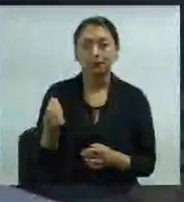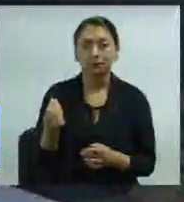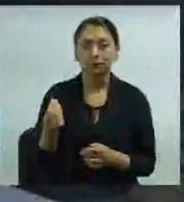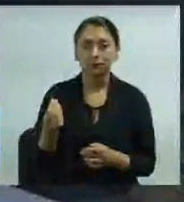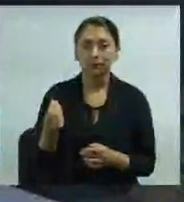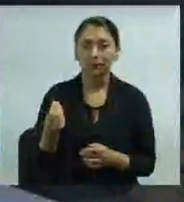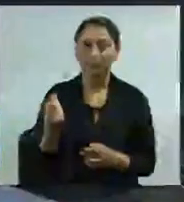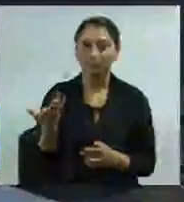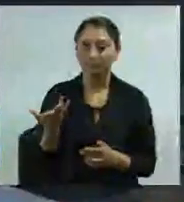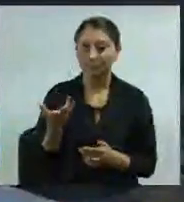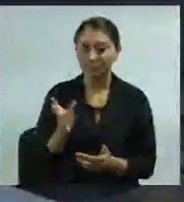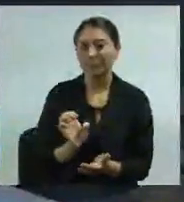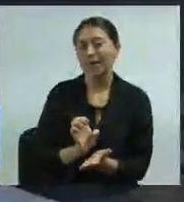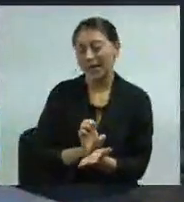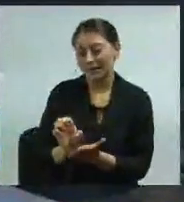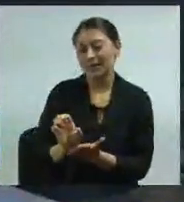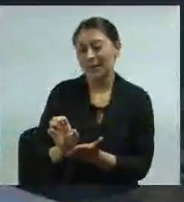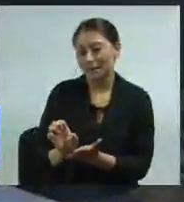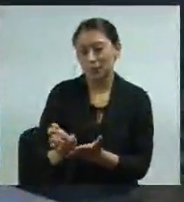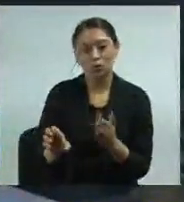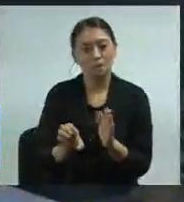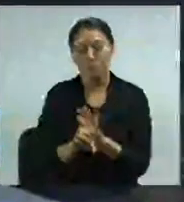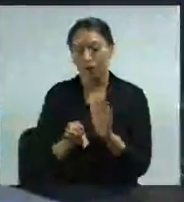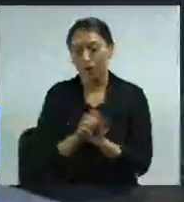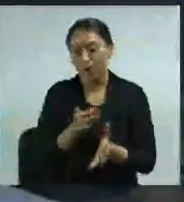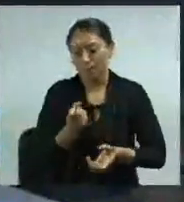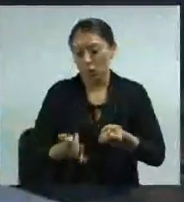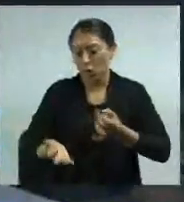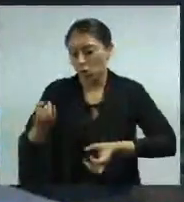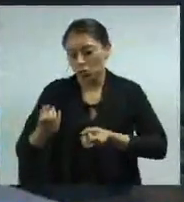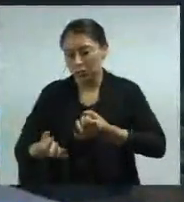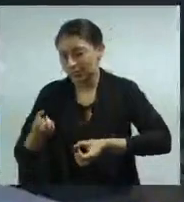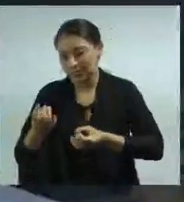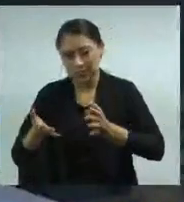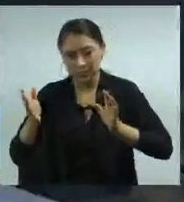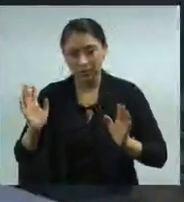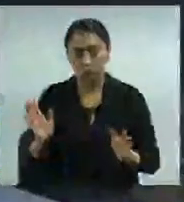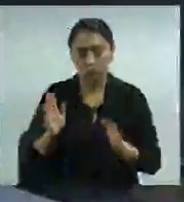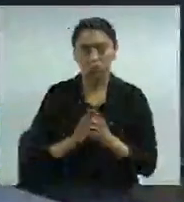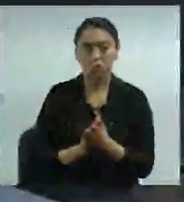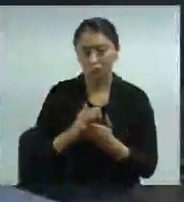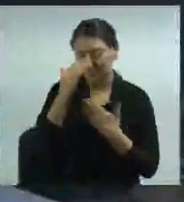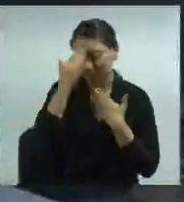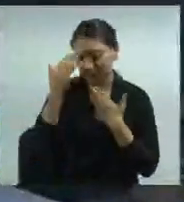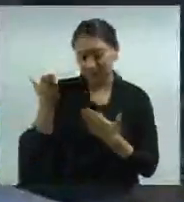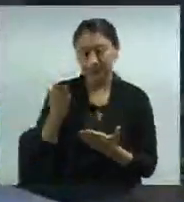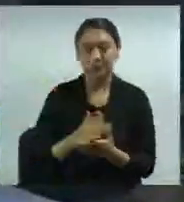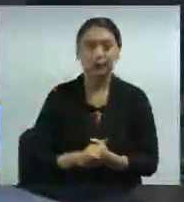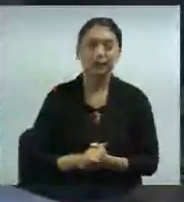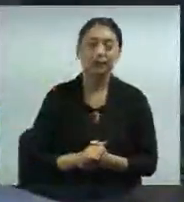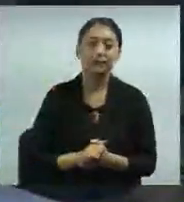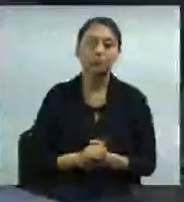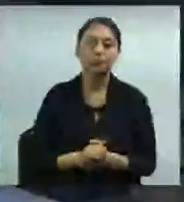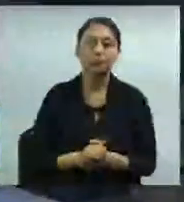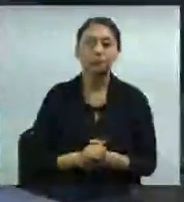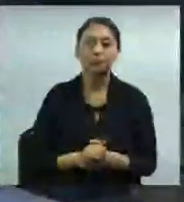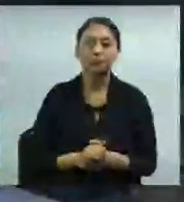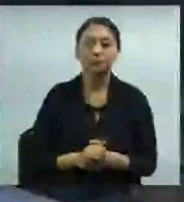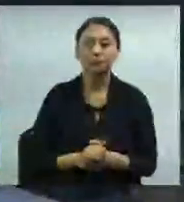se evitarían esos incendios en gran manera. Gracias, honorable presidente.